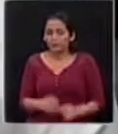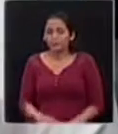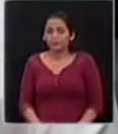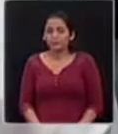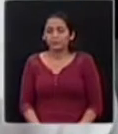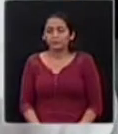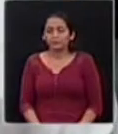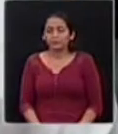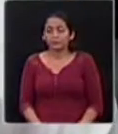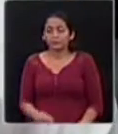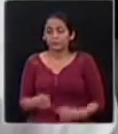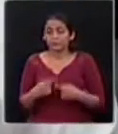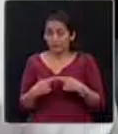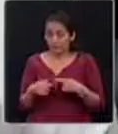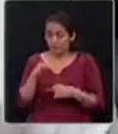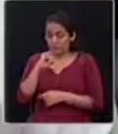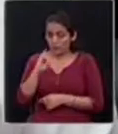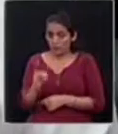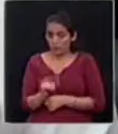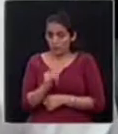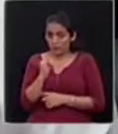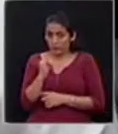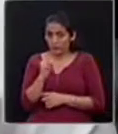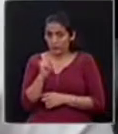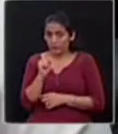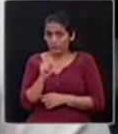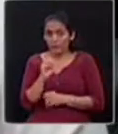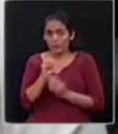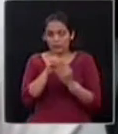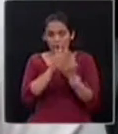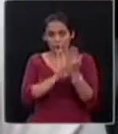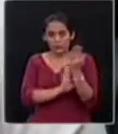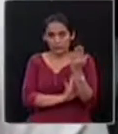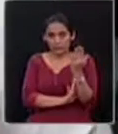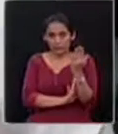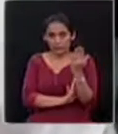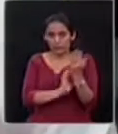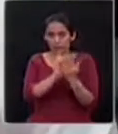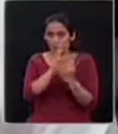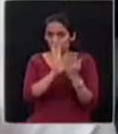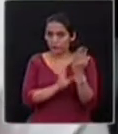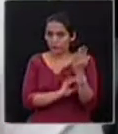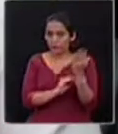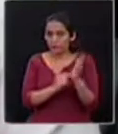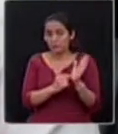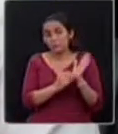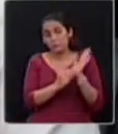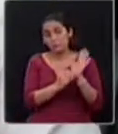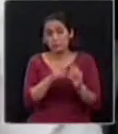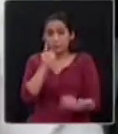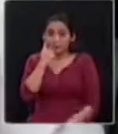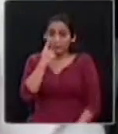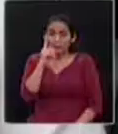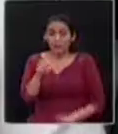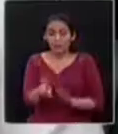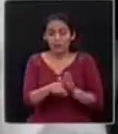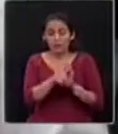ahora este jueves se presentará el proyecto para derogarlas tabla de consumo